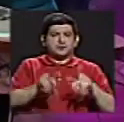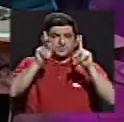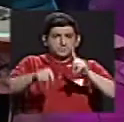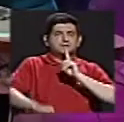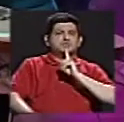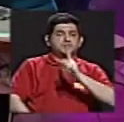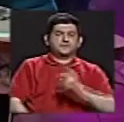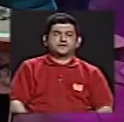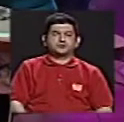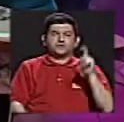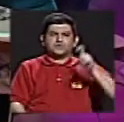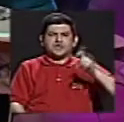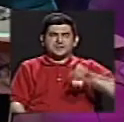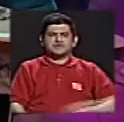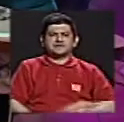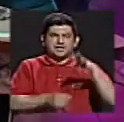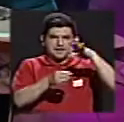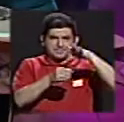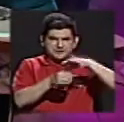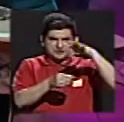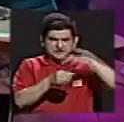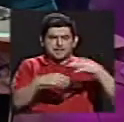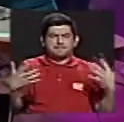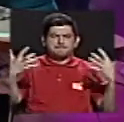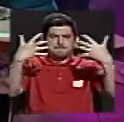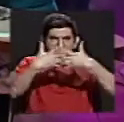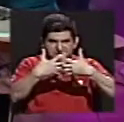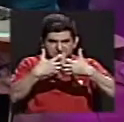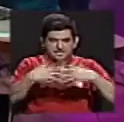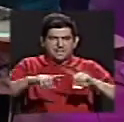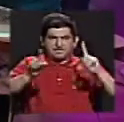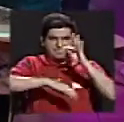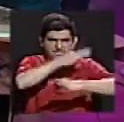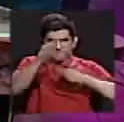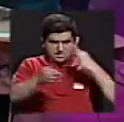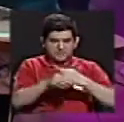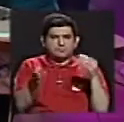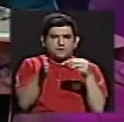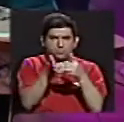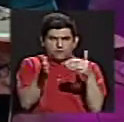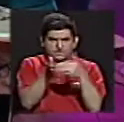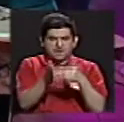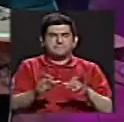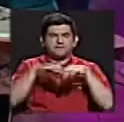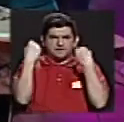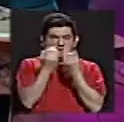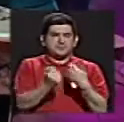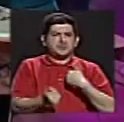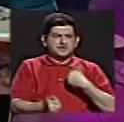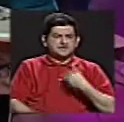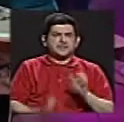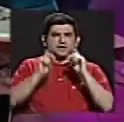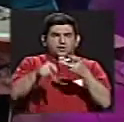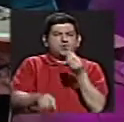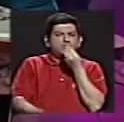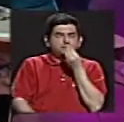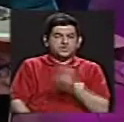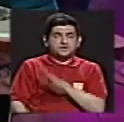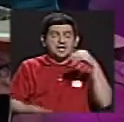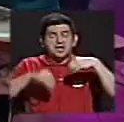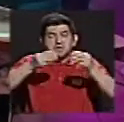gente, hay que hacer cultivos mixtos para que vuelvan otra vez a comer sus familias y hasta cierto punto pues a lo que se